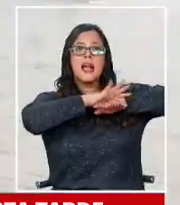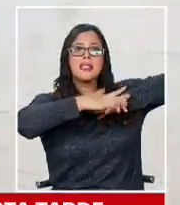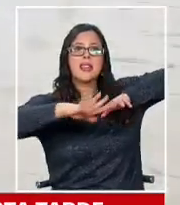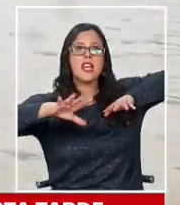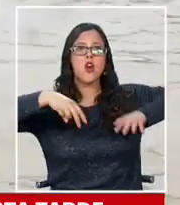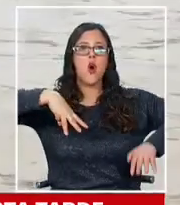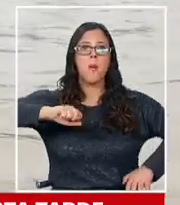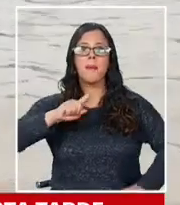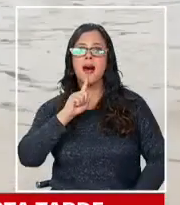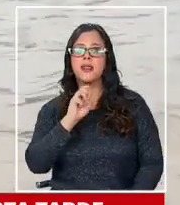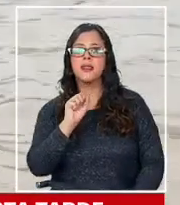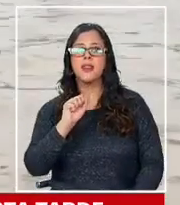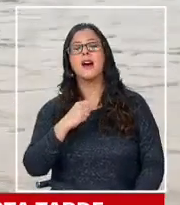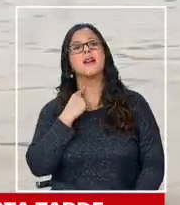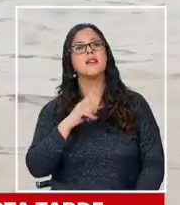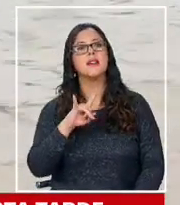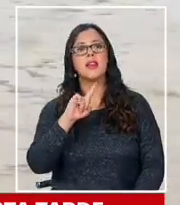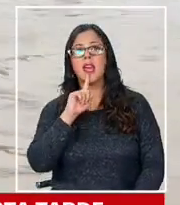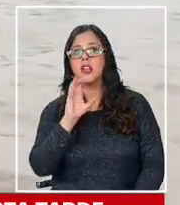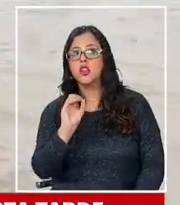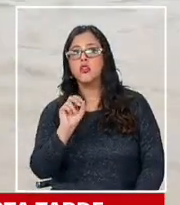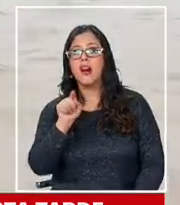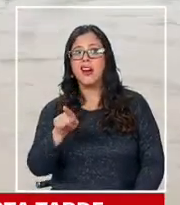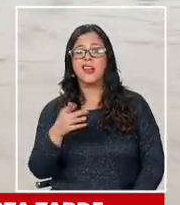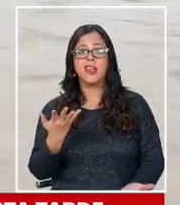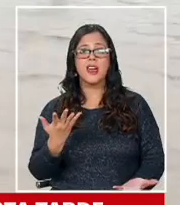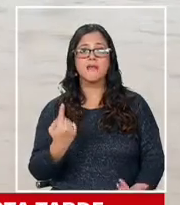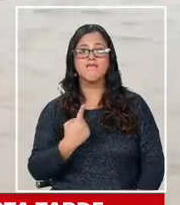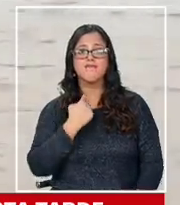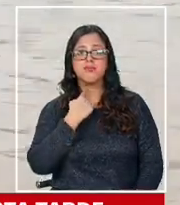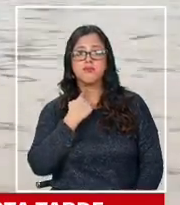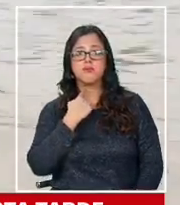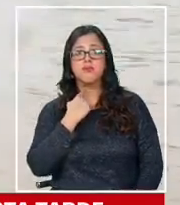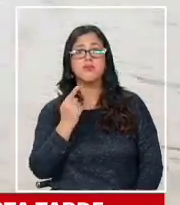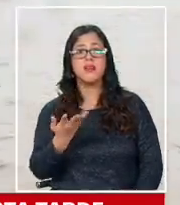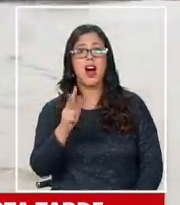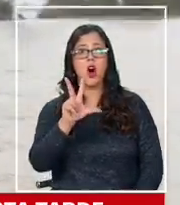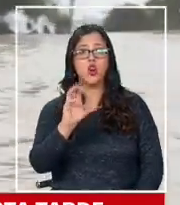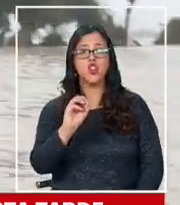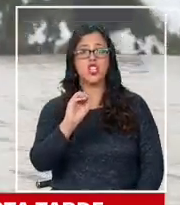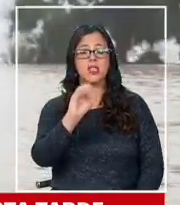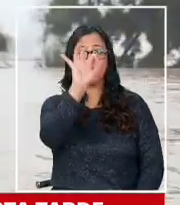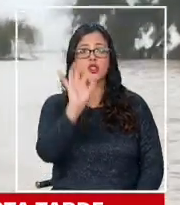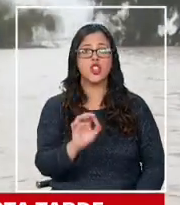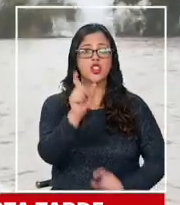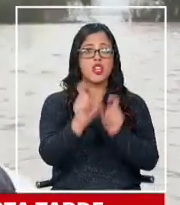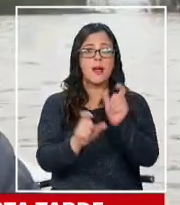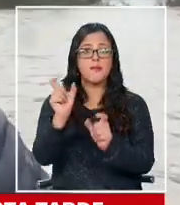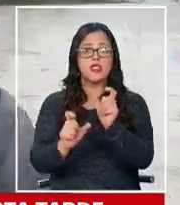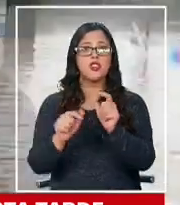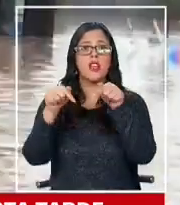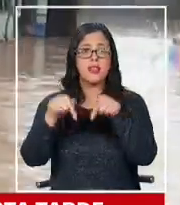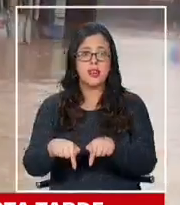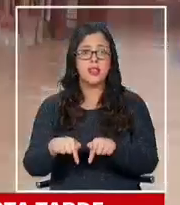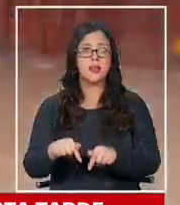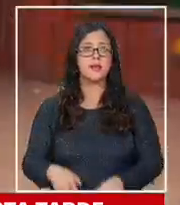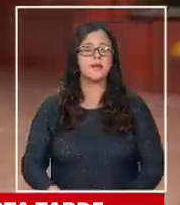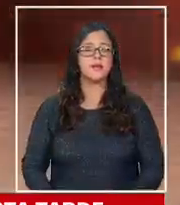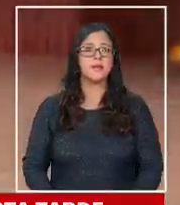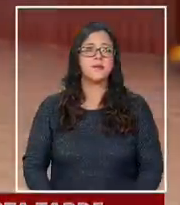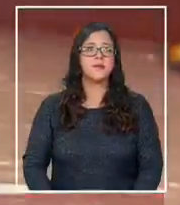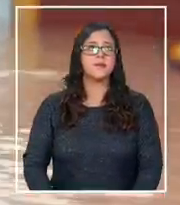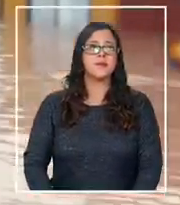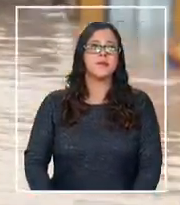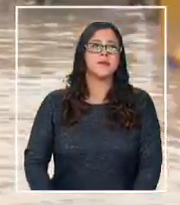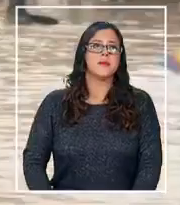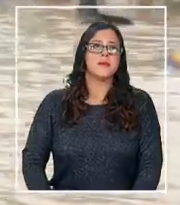generó bastante impacto e inundación en el 80% de la población de Licantén acá en la región del Maule.